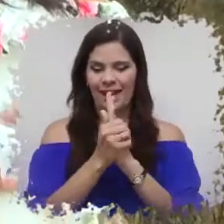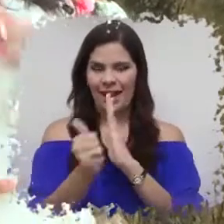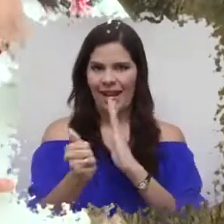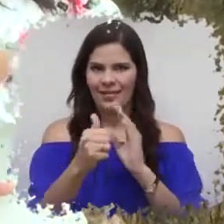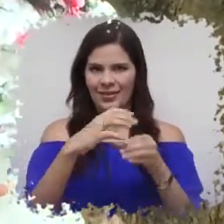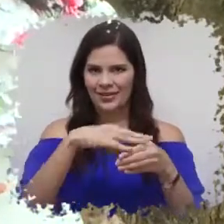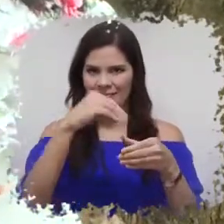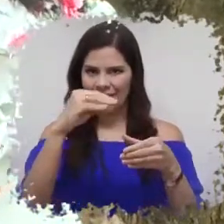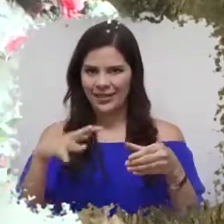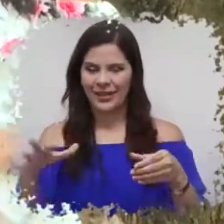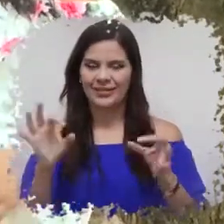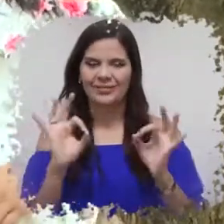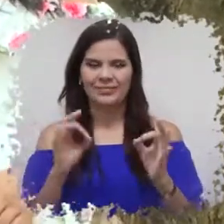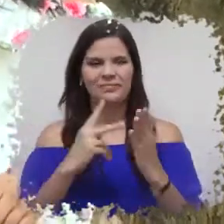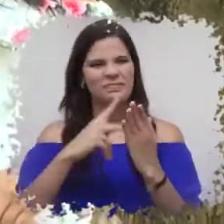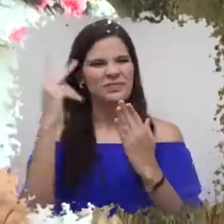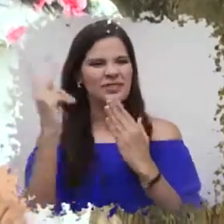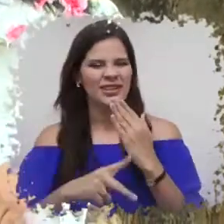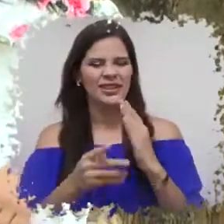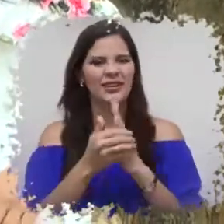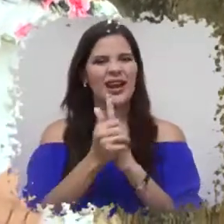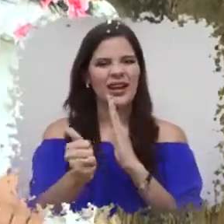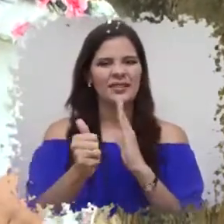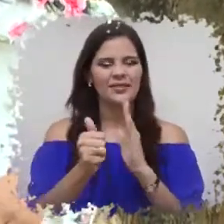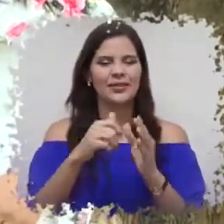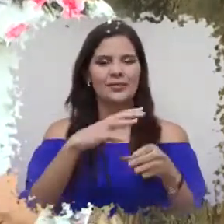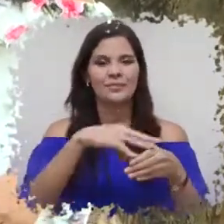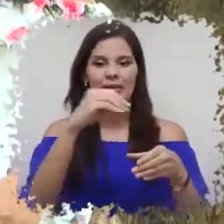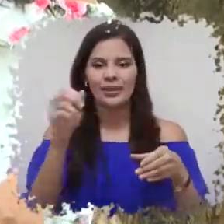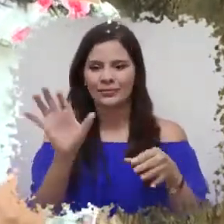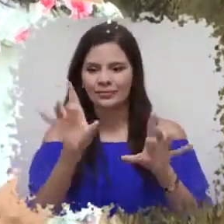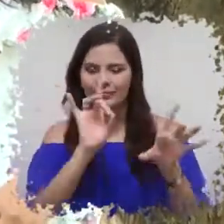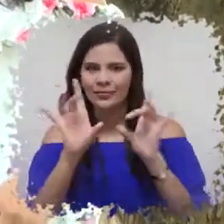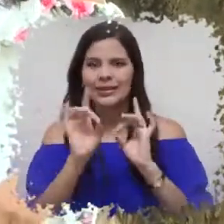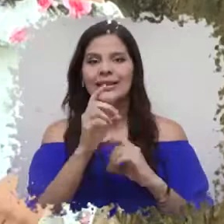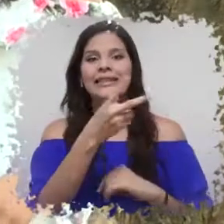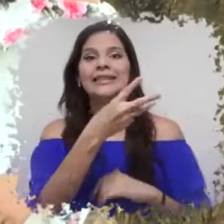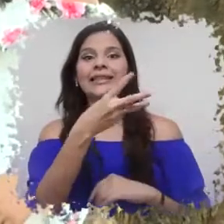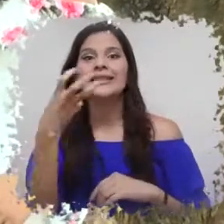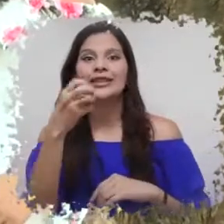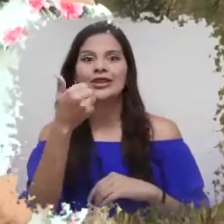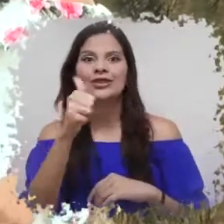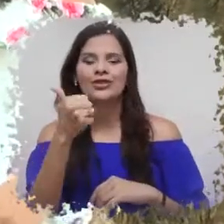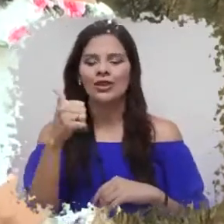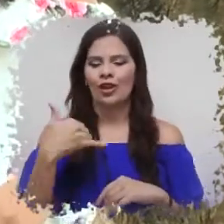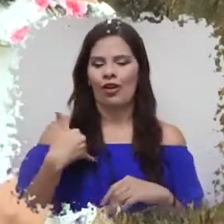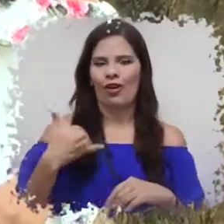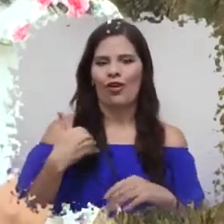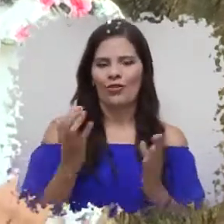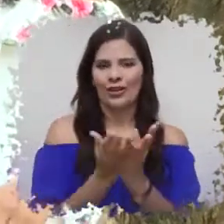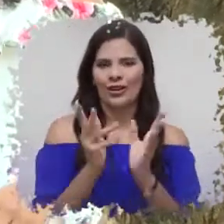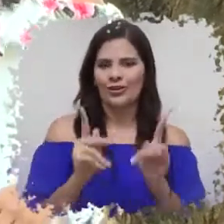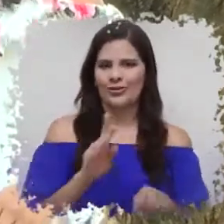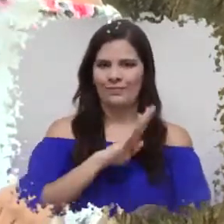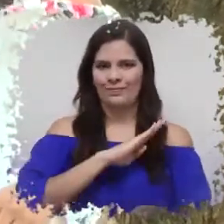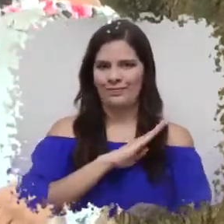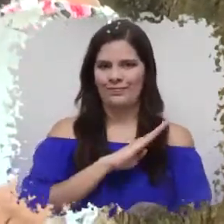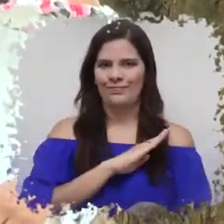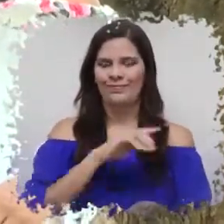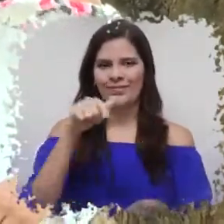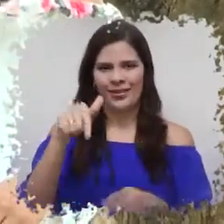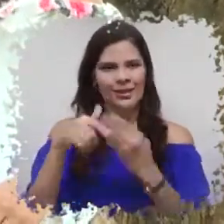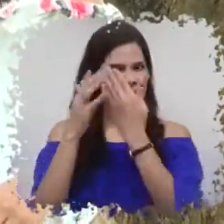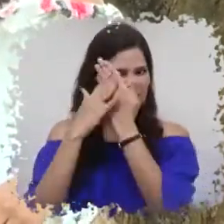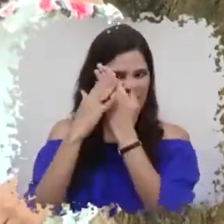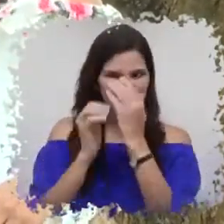de inscripción del anhelado programa Talento Magdalena. A través de este programa serán beneficiados 310 bachilleres con los mejores resultados en las pruebas